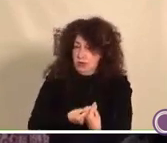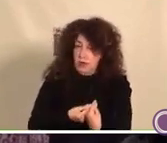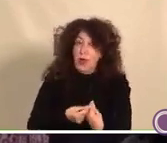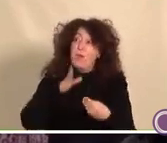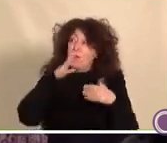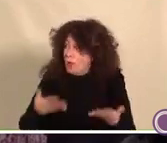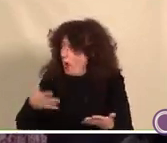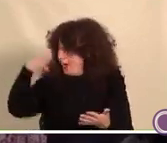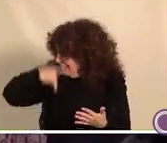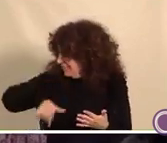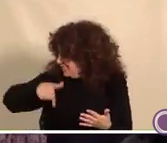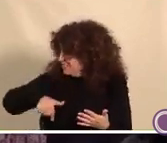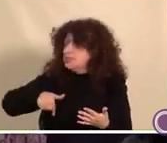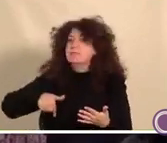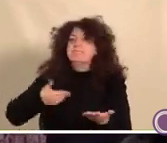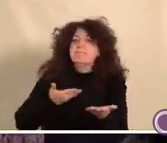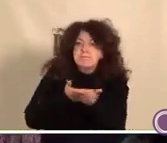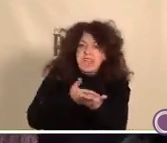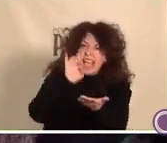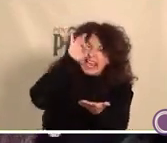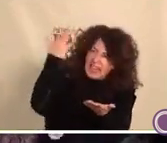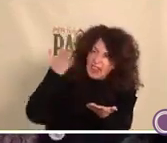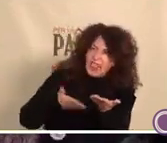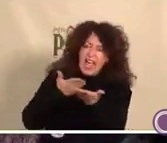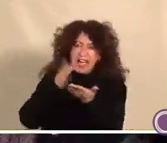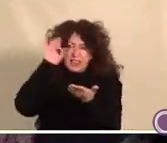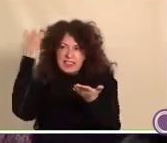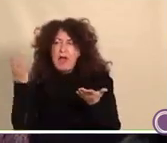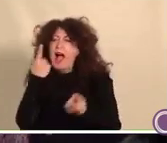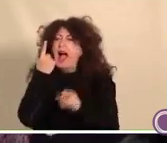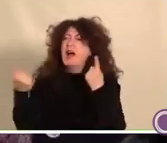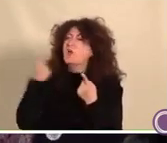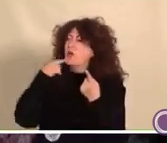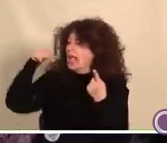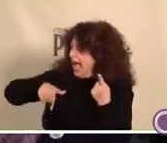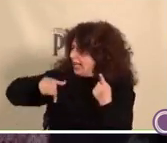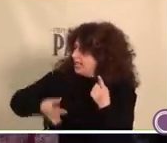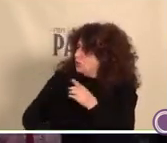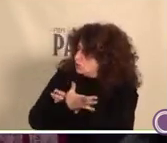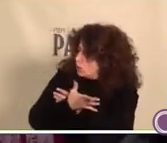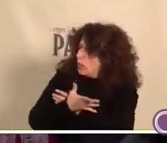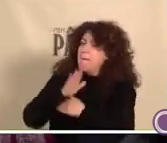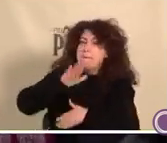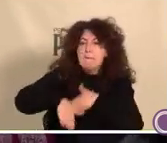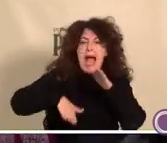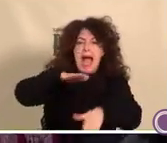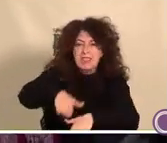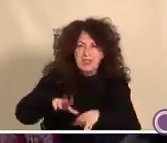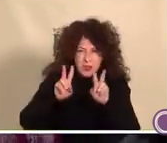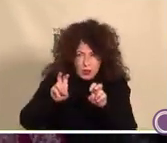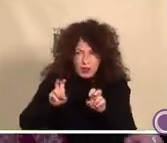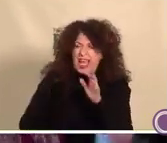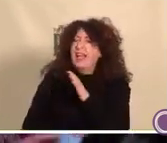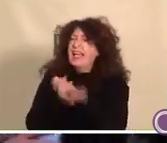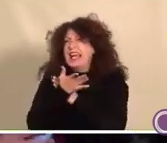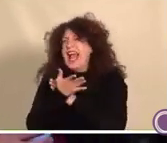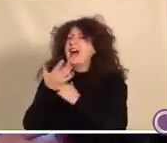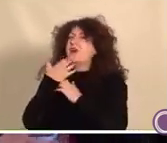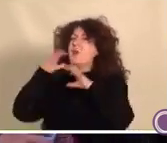en iniciativas algunos compañeros han dicho que estaría bien que de aquí pudiesen surgir nuevos pasos que se pudiese crear una cierta